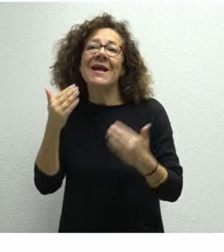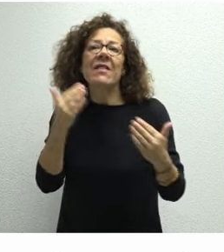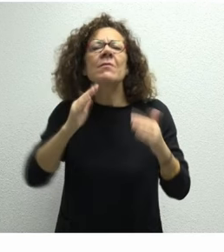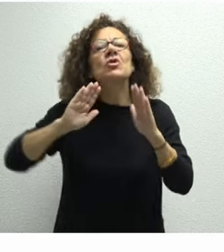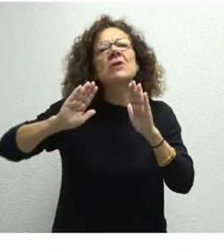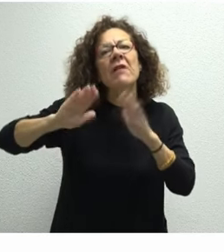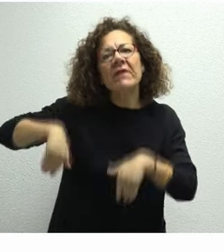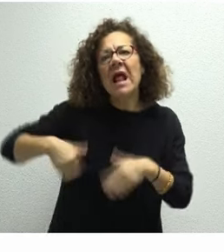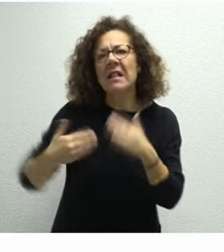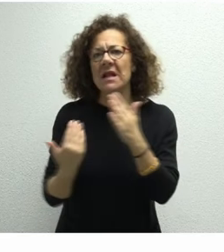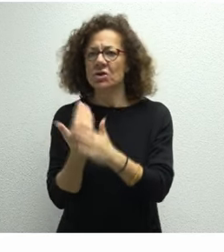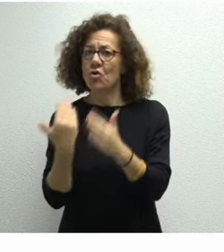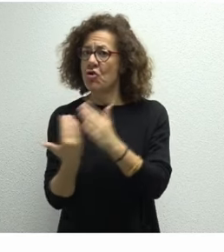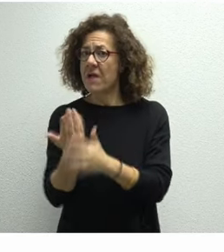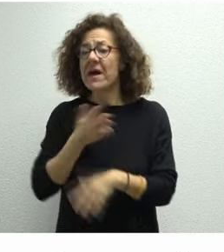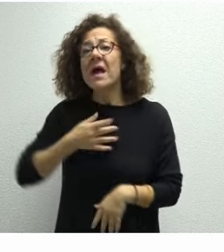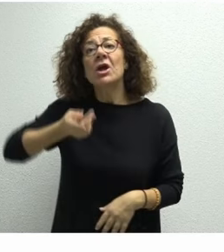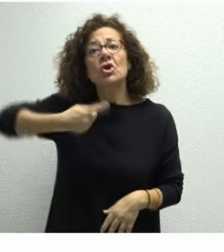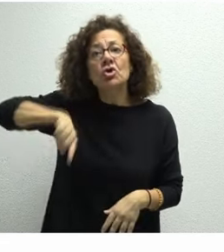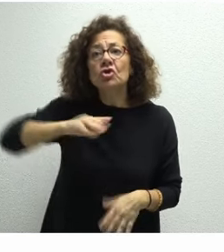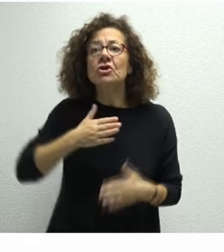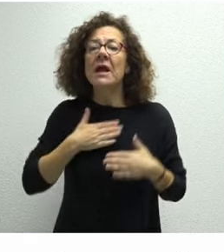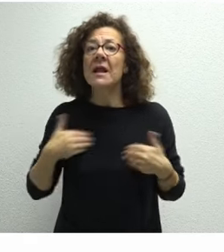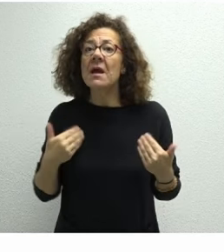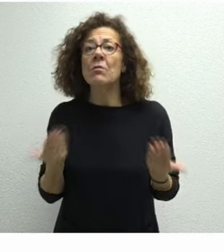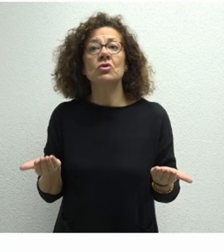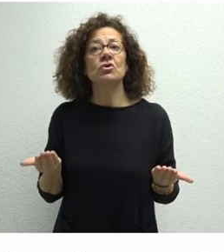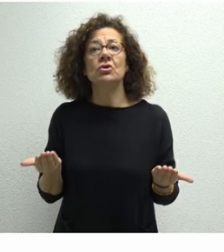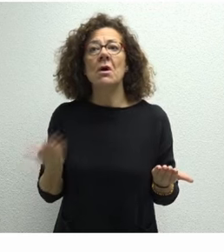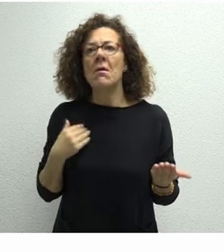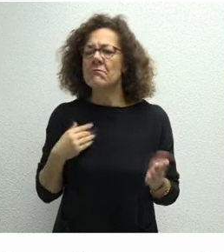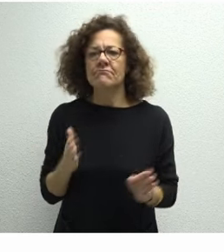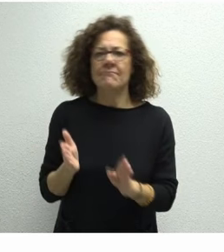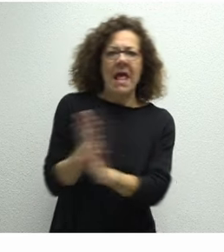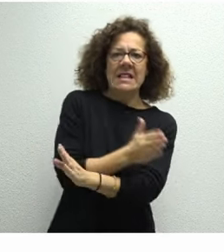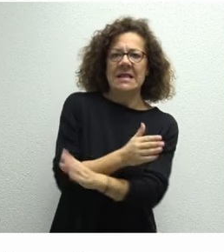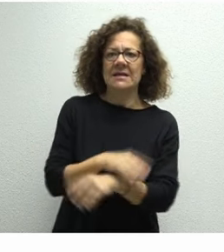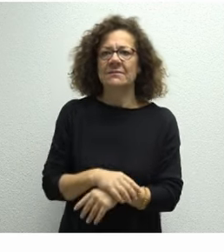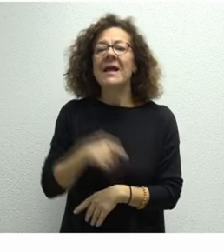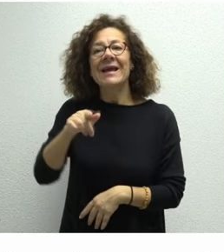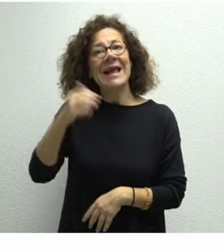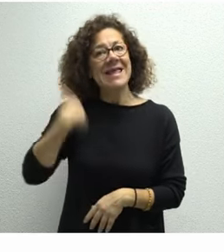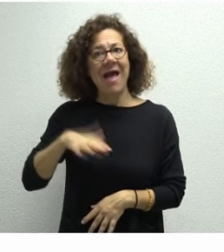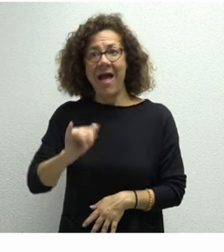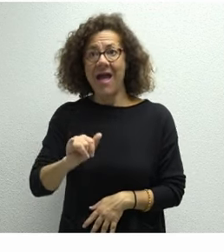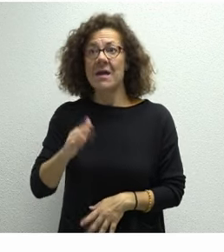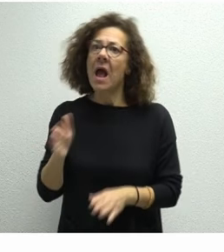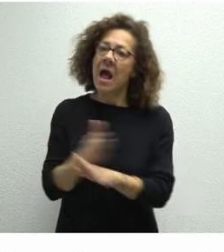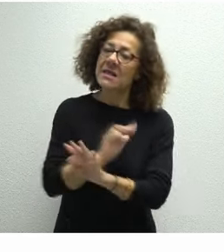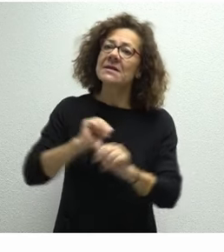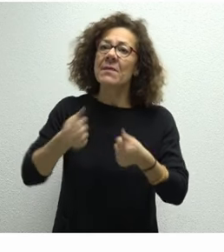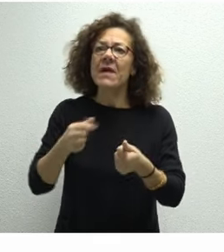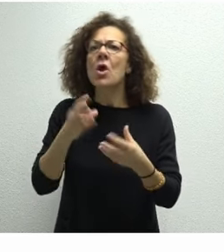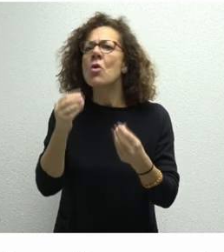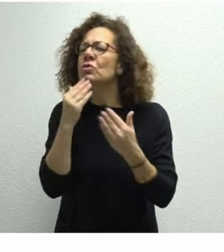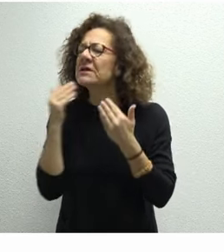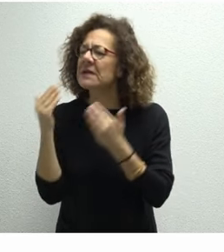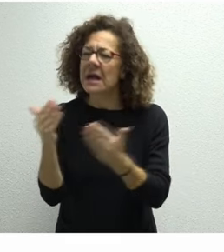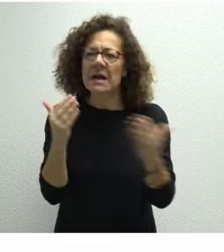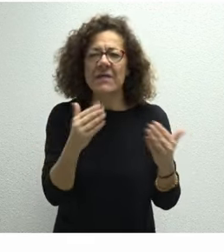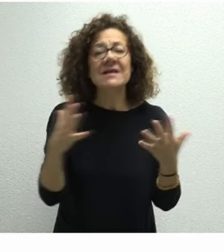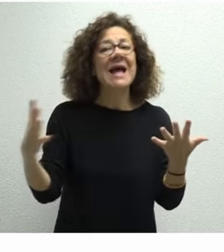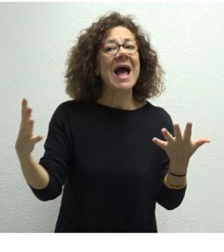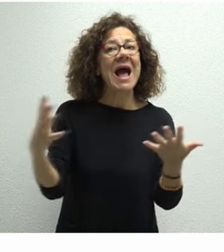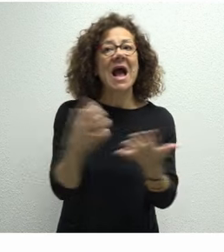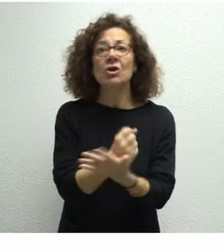final de las jornadas y nos nosotros queríamos darlo por adelantado y que lo tengáis ya antes de que empecemos Muchísimas gracias a